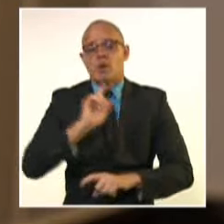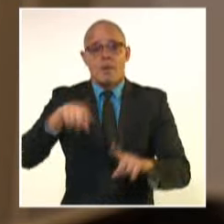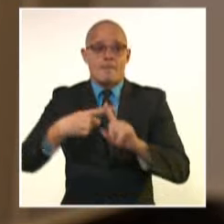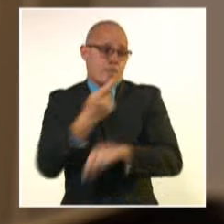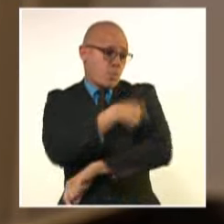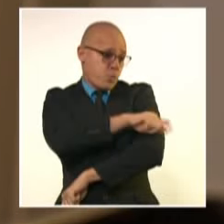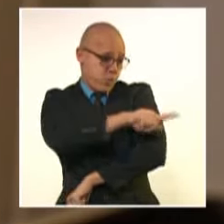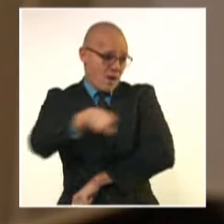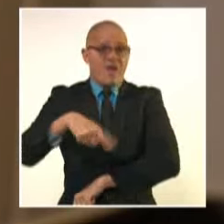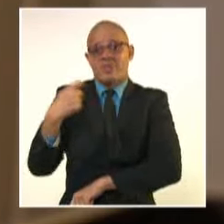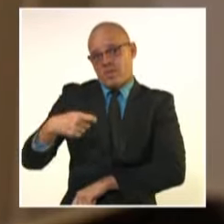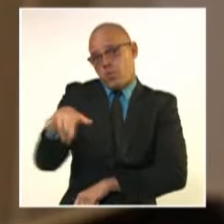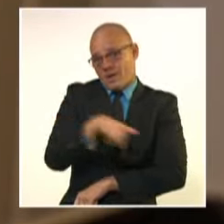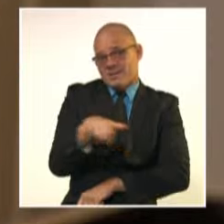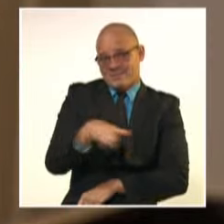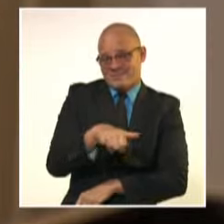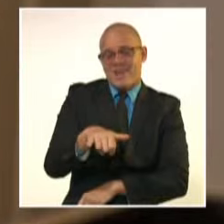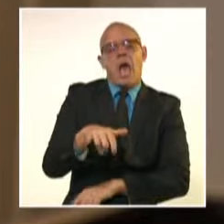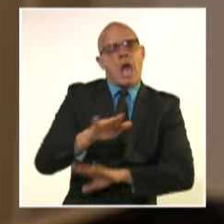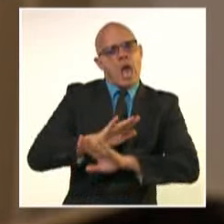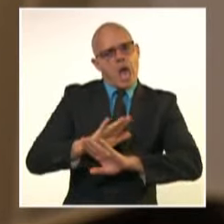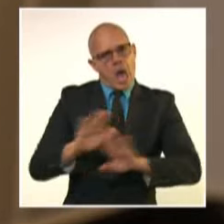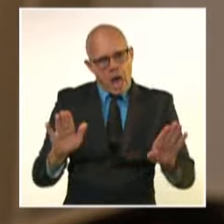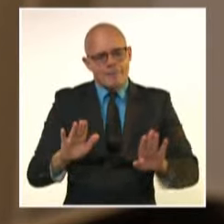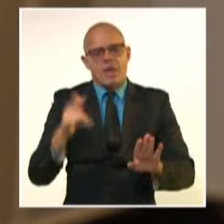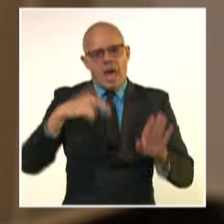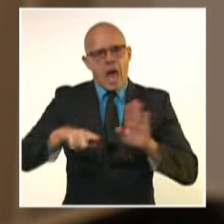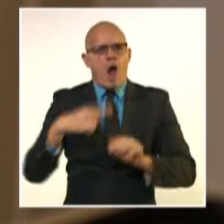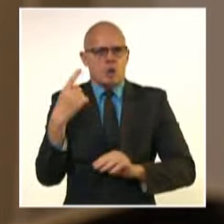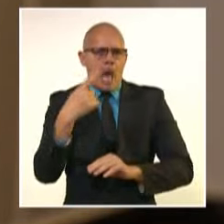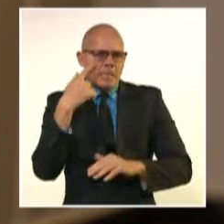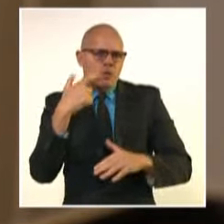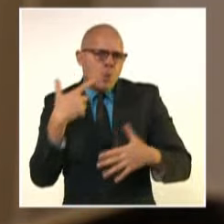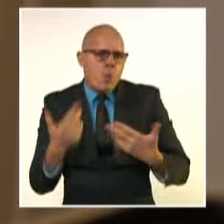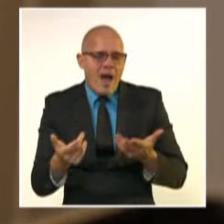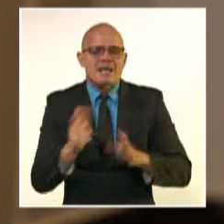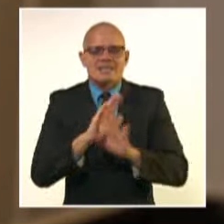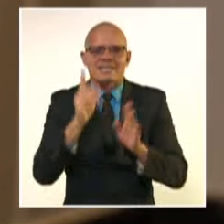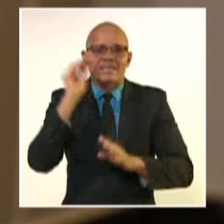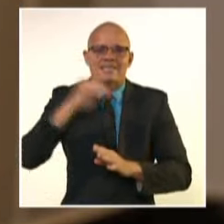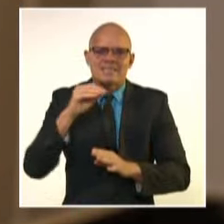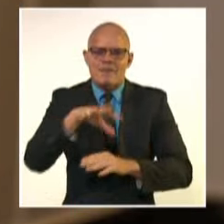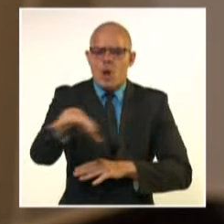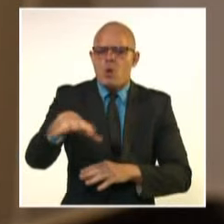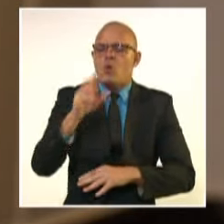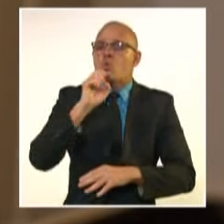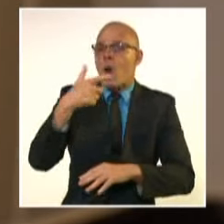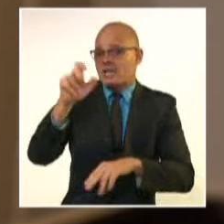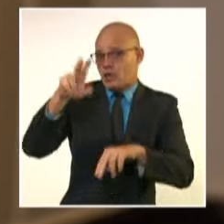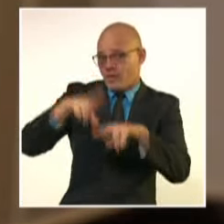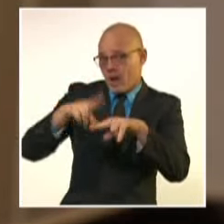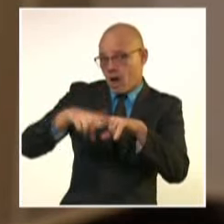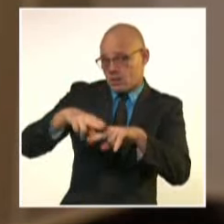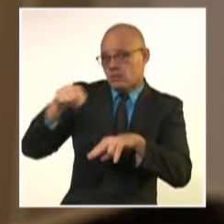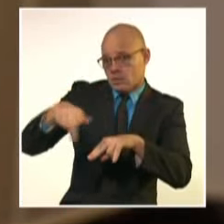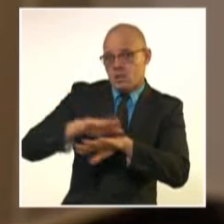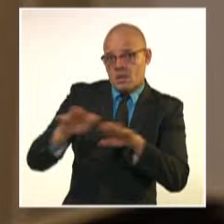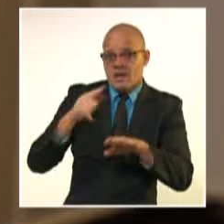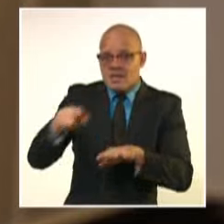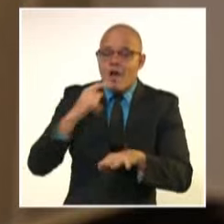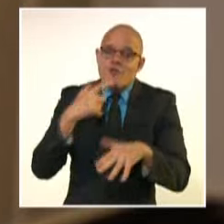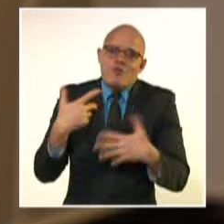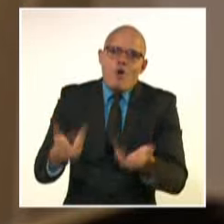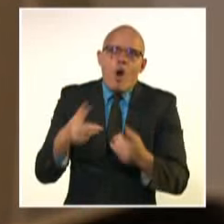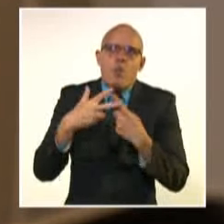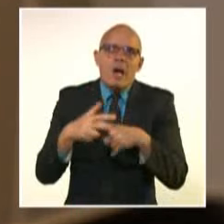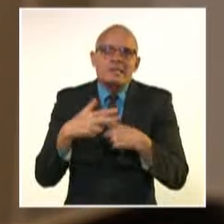En ese camino y a pequeña escala, los integrantes de una iniciativa de desarrollo local en Centro Habana buscan alternativas para